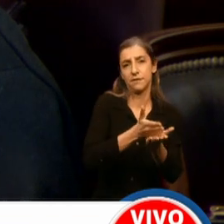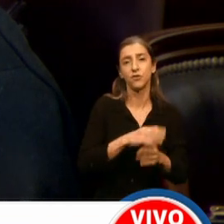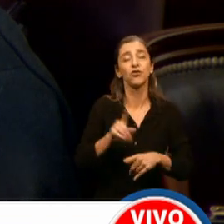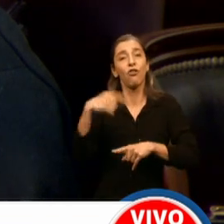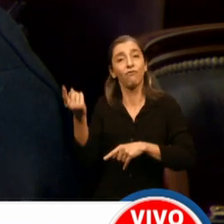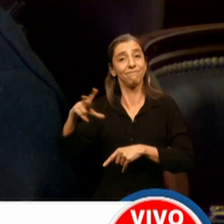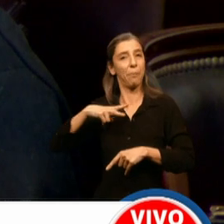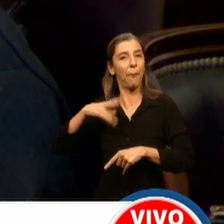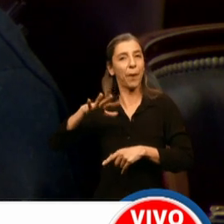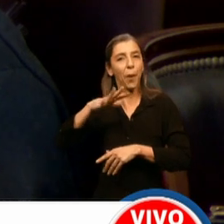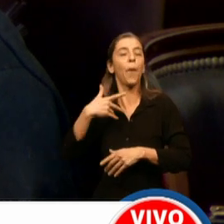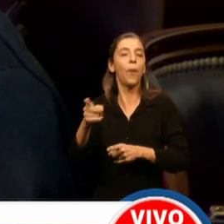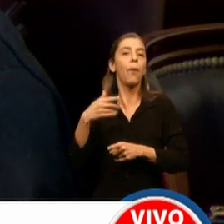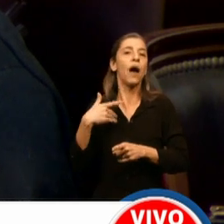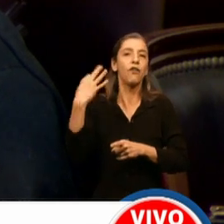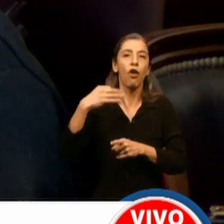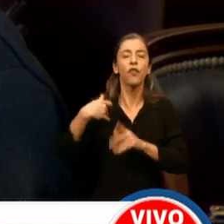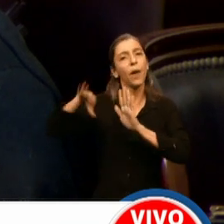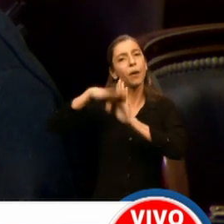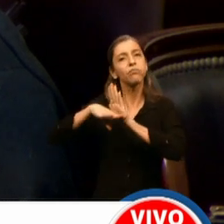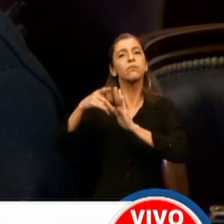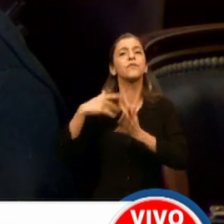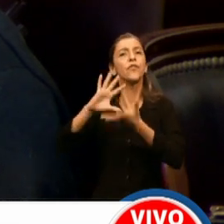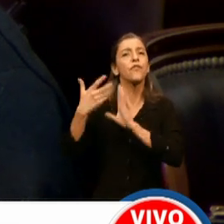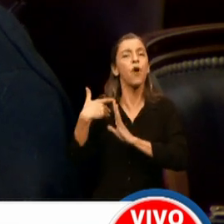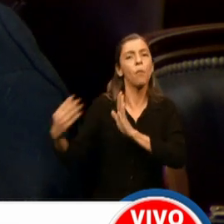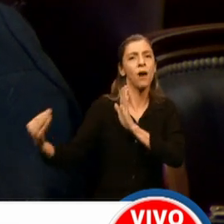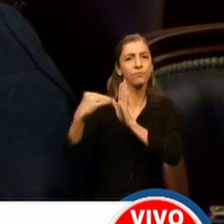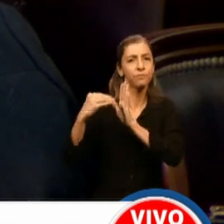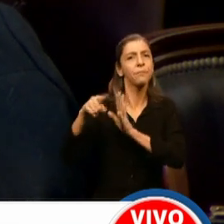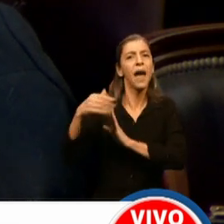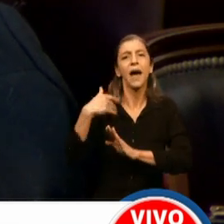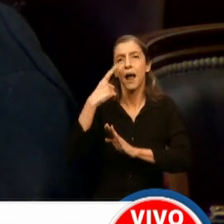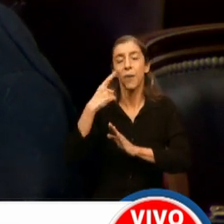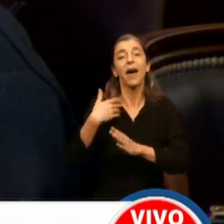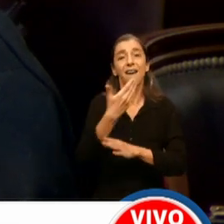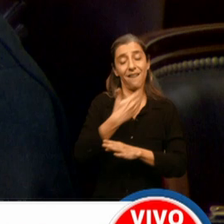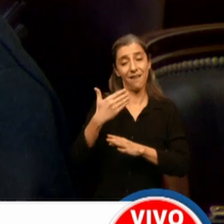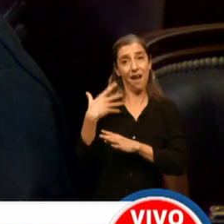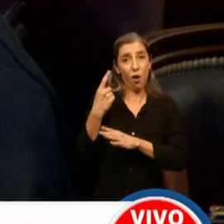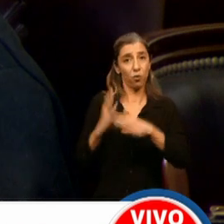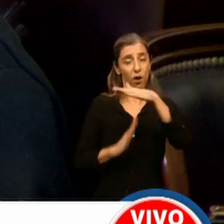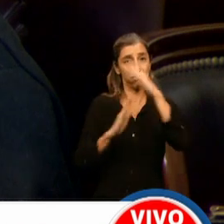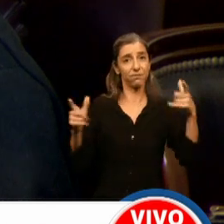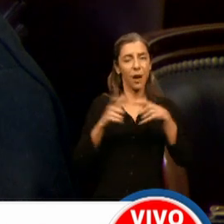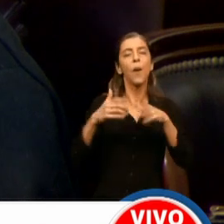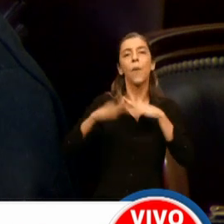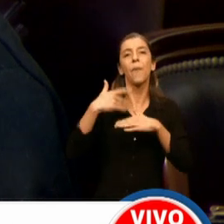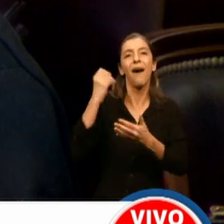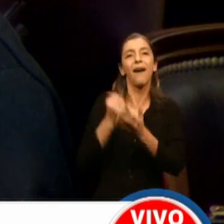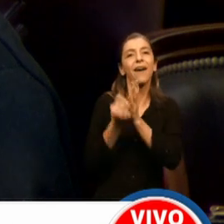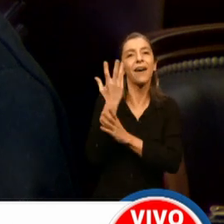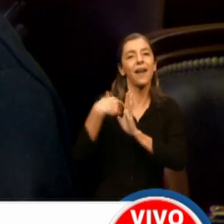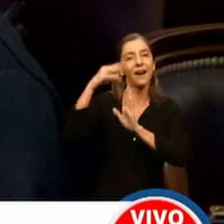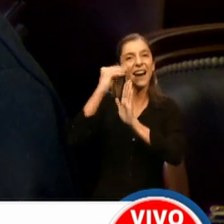los medios privados deben formar parte de un régimen de promoción la autoridad de aplicación establecerá un registro de servicios de comunicación